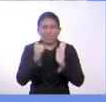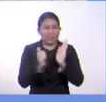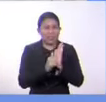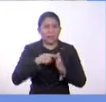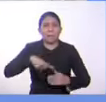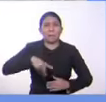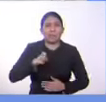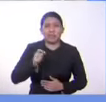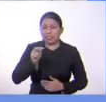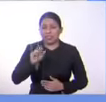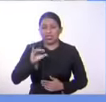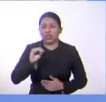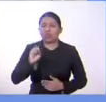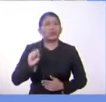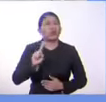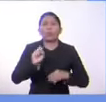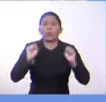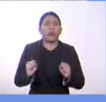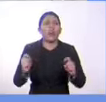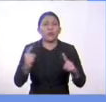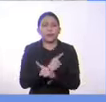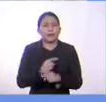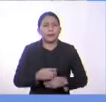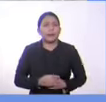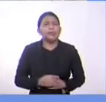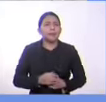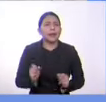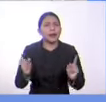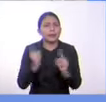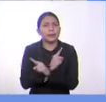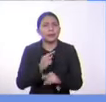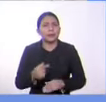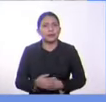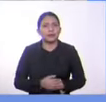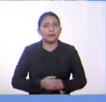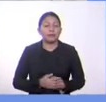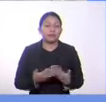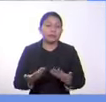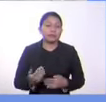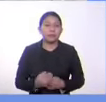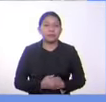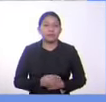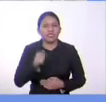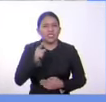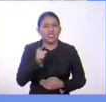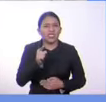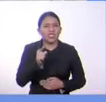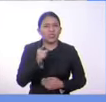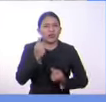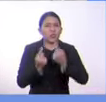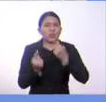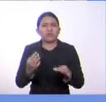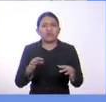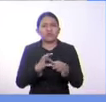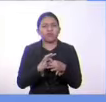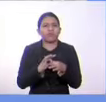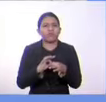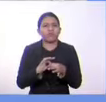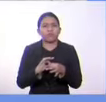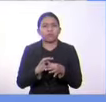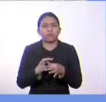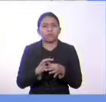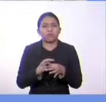que no se podía cambiar. Pues las que se cambiaron son aquellas que están vinculadas, ya